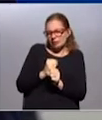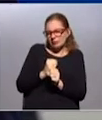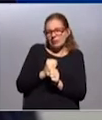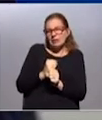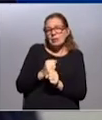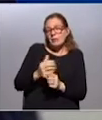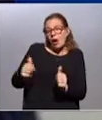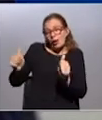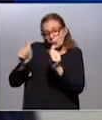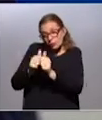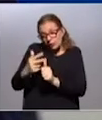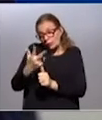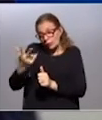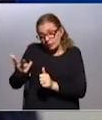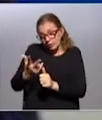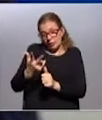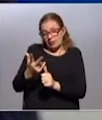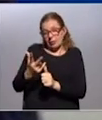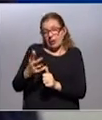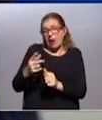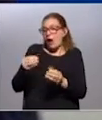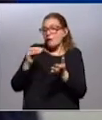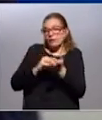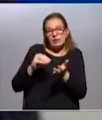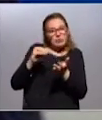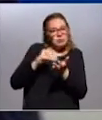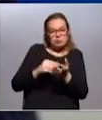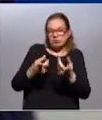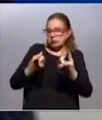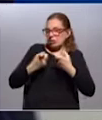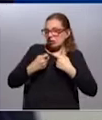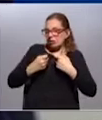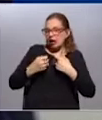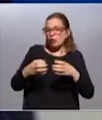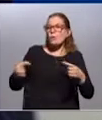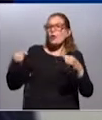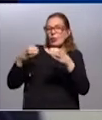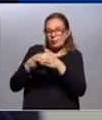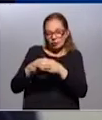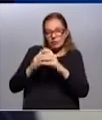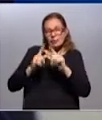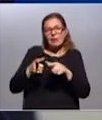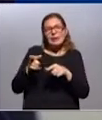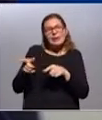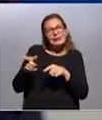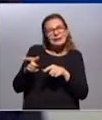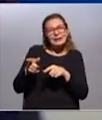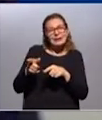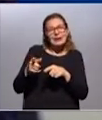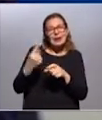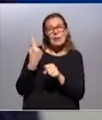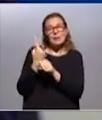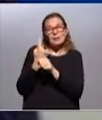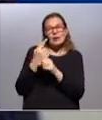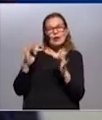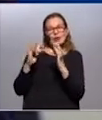vamos a juntarnos con los consejos vecinales las veces que sean necesarias con sus comisiones porque ese es el primer